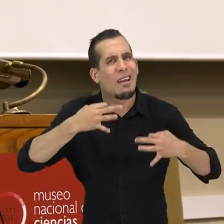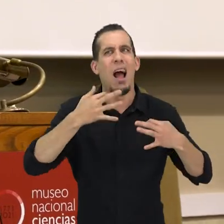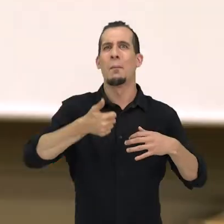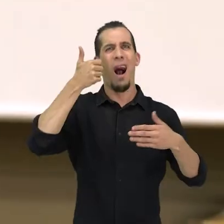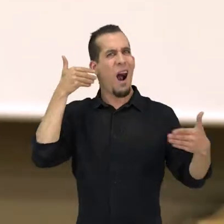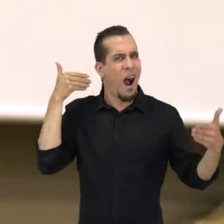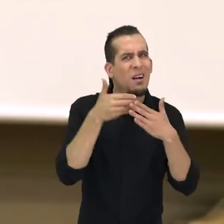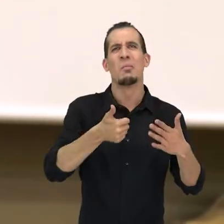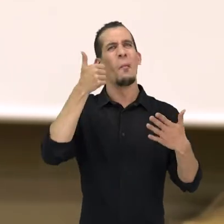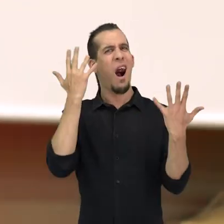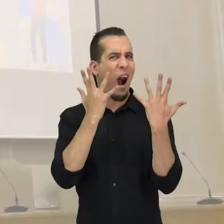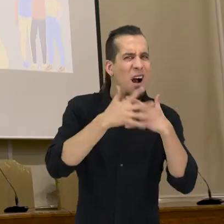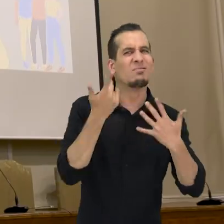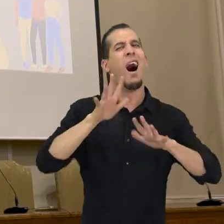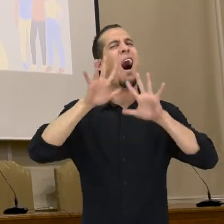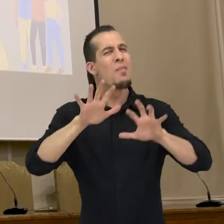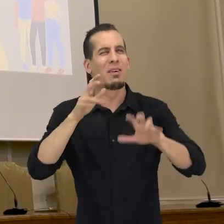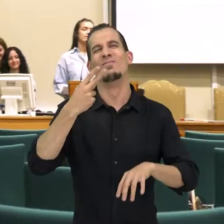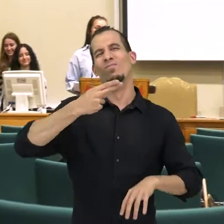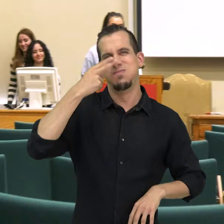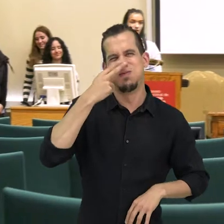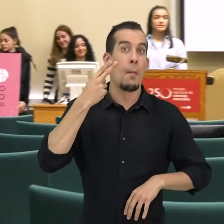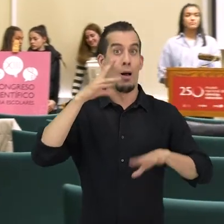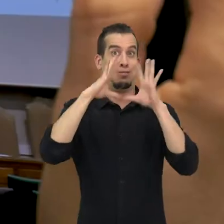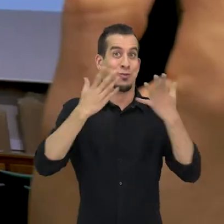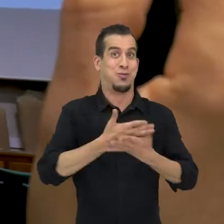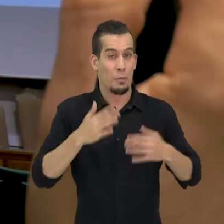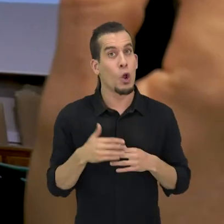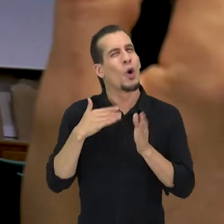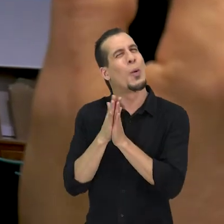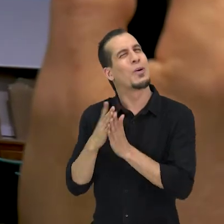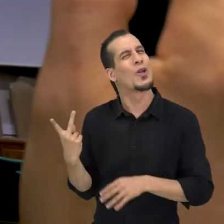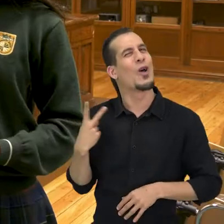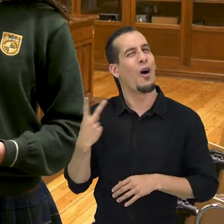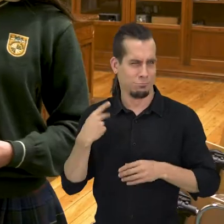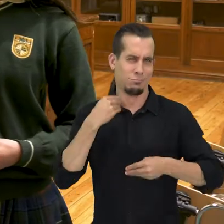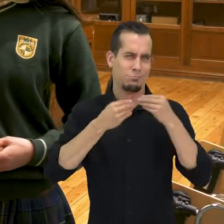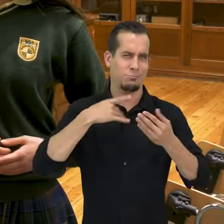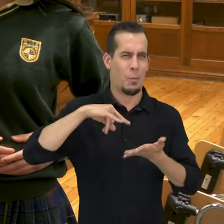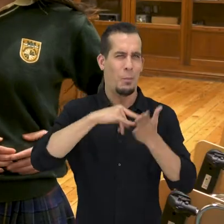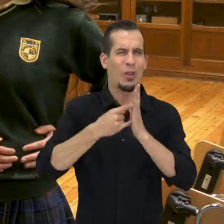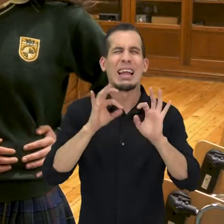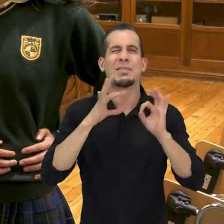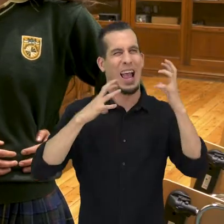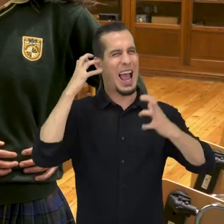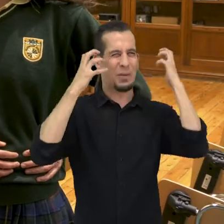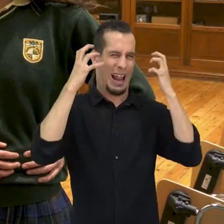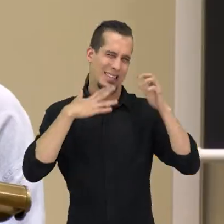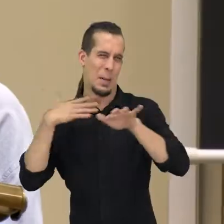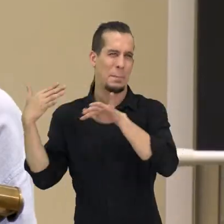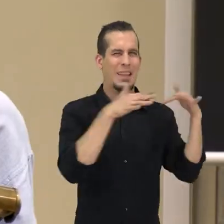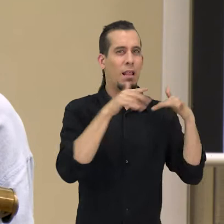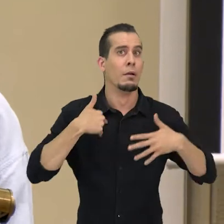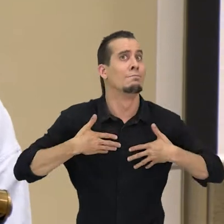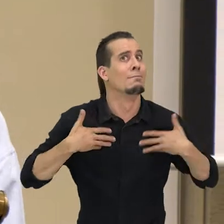la realidad de la ciencia. Es una forma interactiva de aprender que puede interesar a todo el mundo. Mi compañera y yo hemos hecho un proyecto sobre la